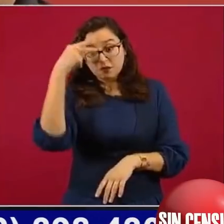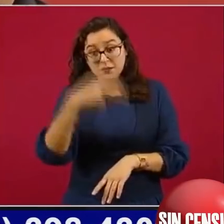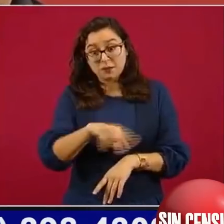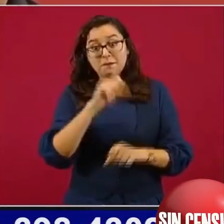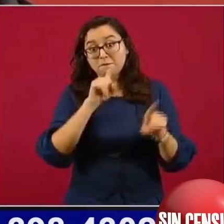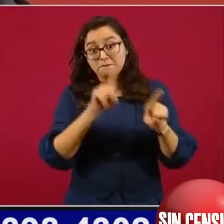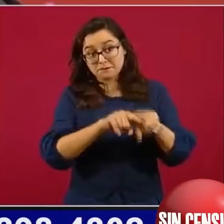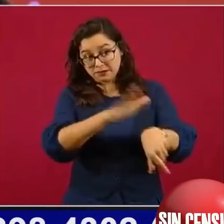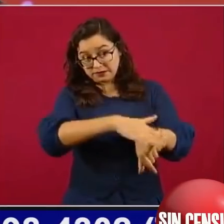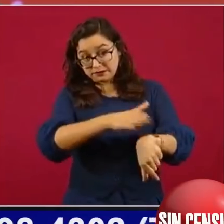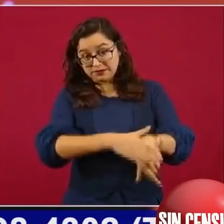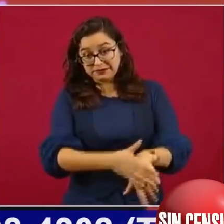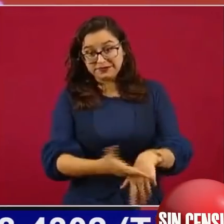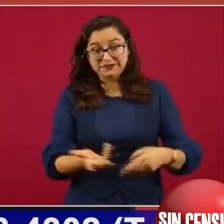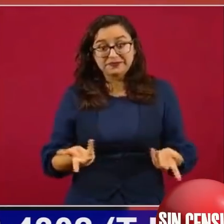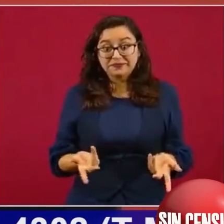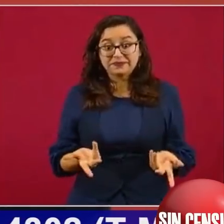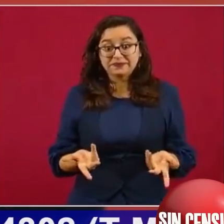que ayuden